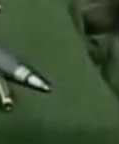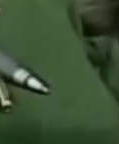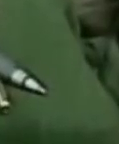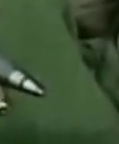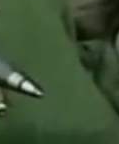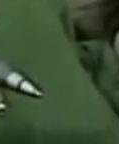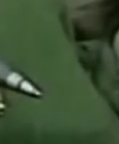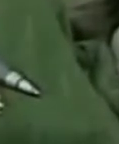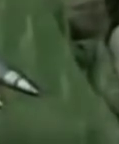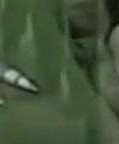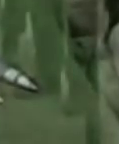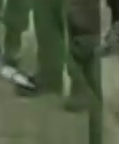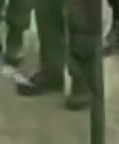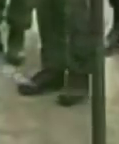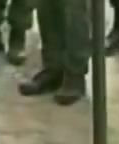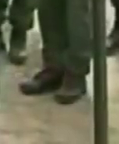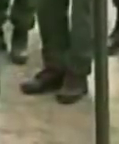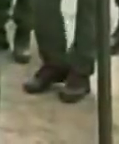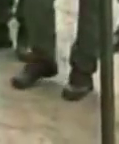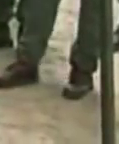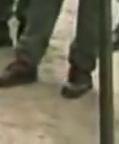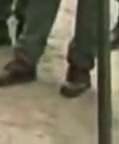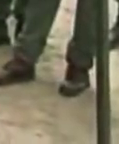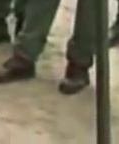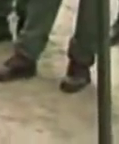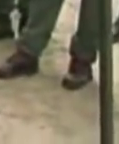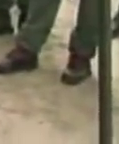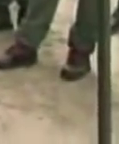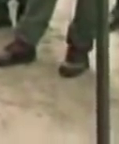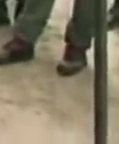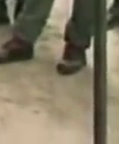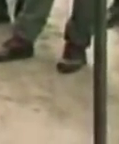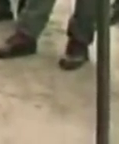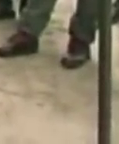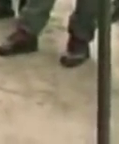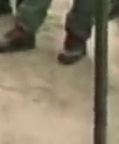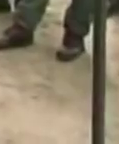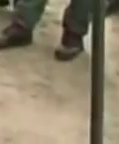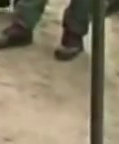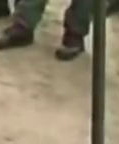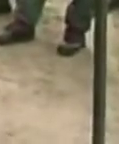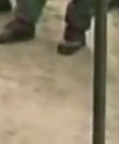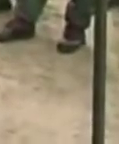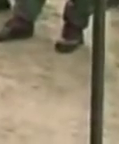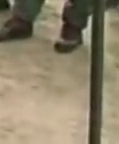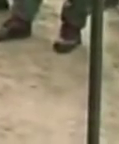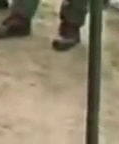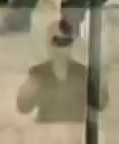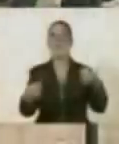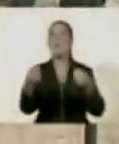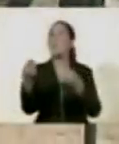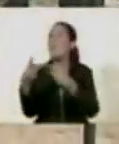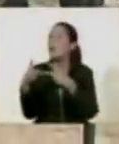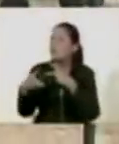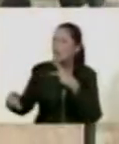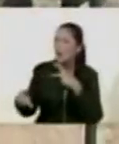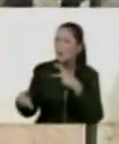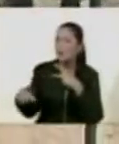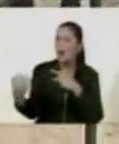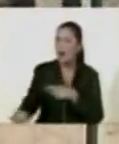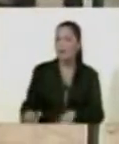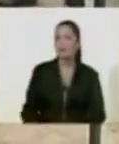por hora. Es un vehículo que posee la tripulación. ¿Cuánto el alcance que me dijiste? ¿Cuántos kilómetros? ¿600? No,